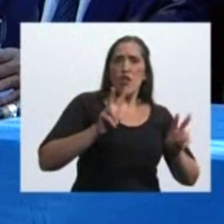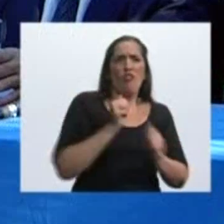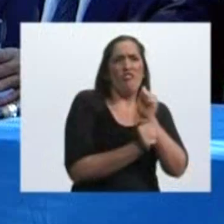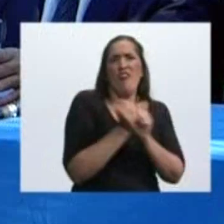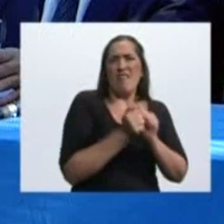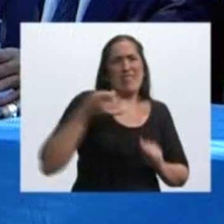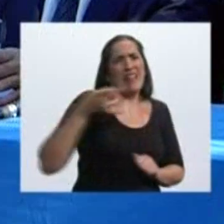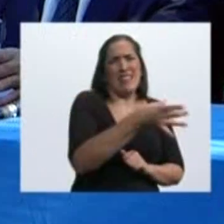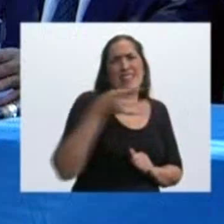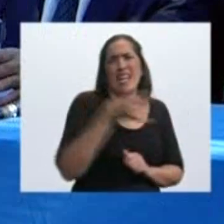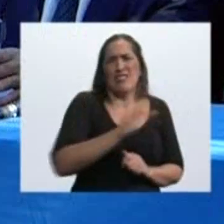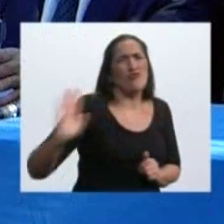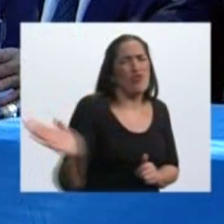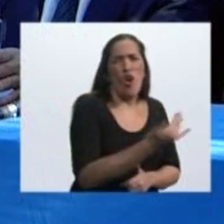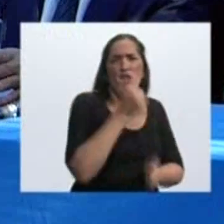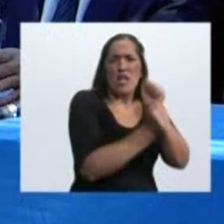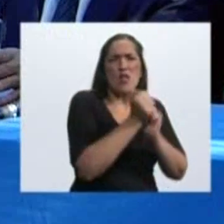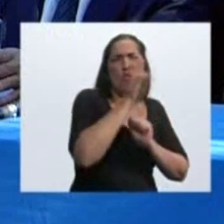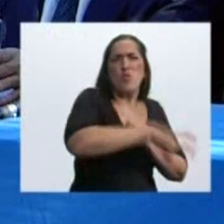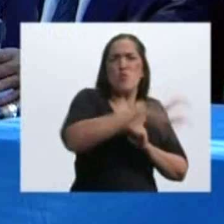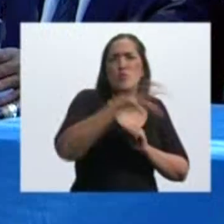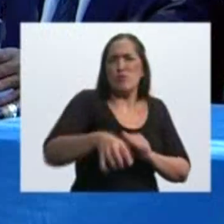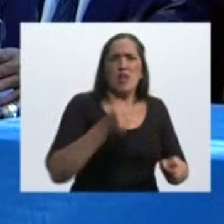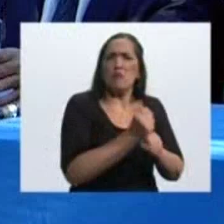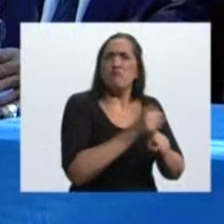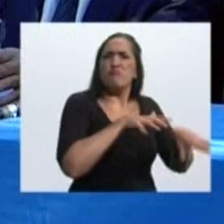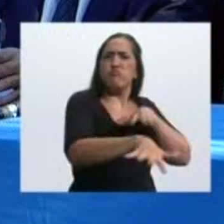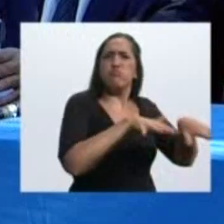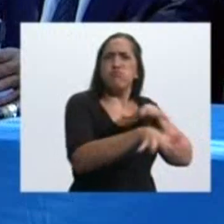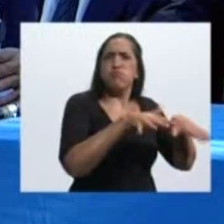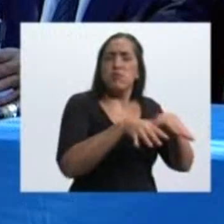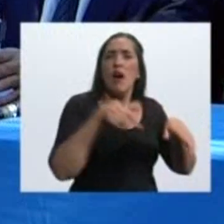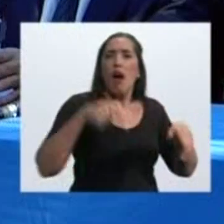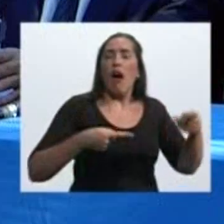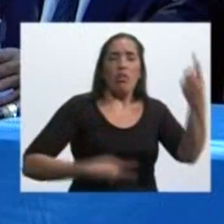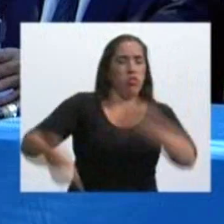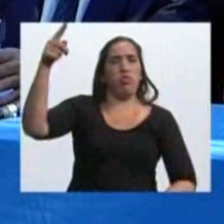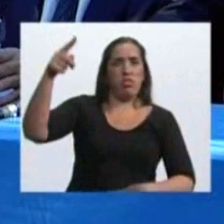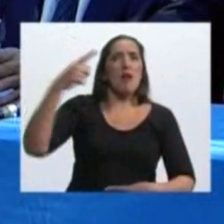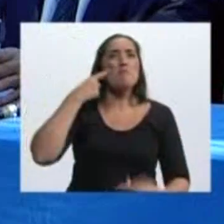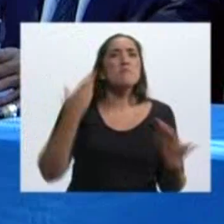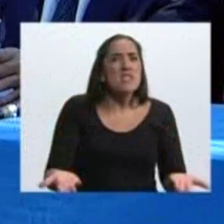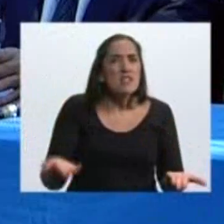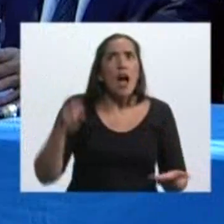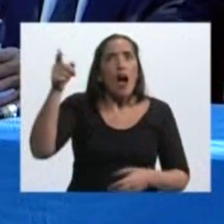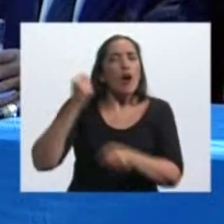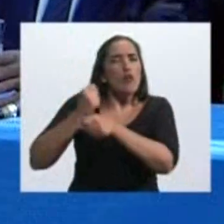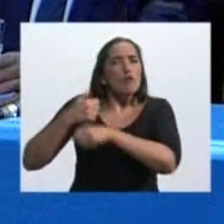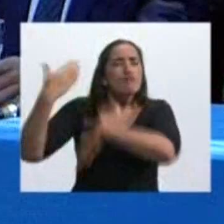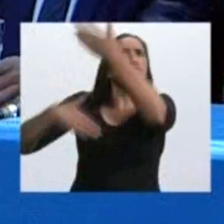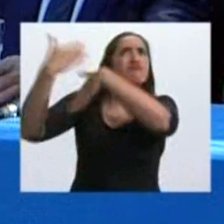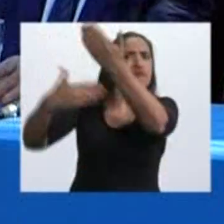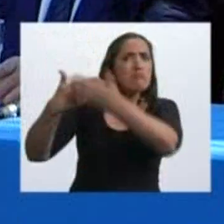fábricas de ferrocarriles y todas las industrias puestas en marcha. Miren dónde están unos y miren todo lo que nos ha